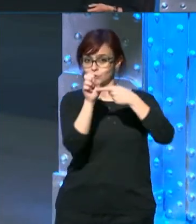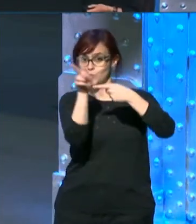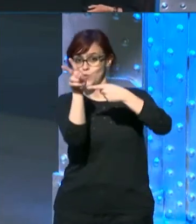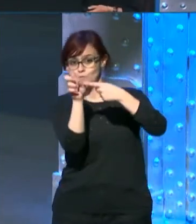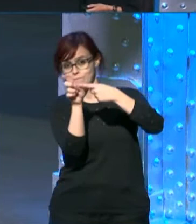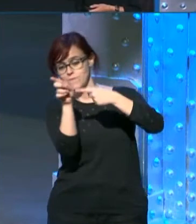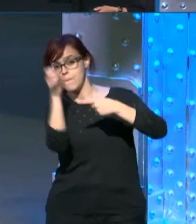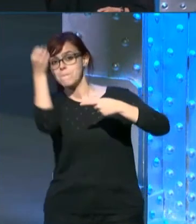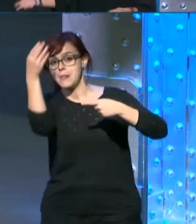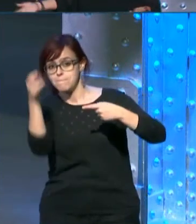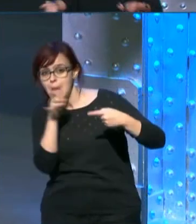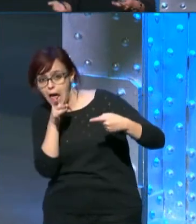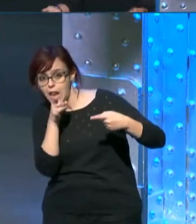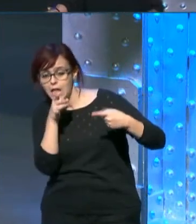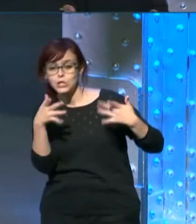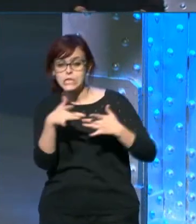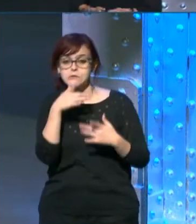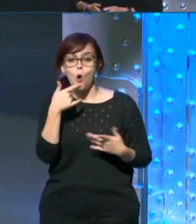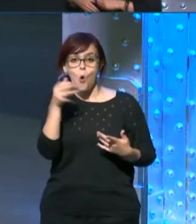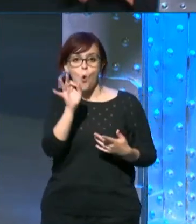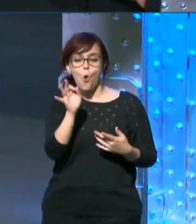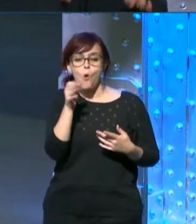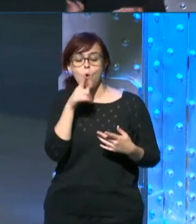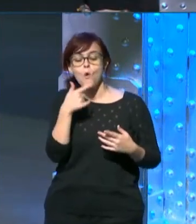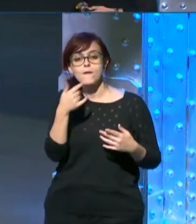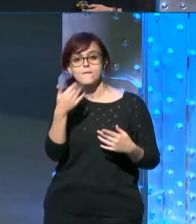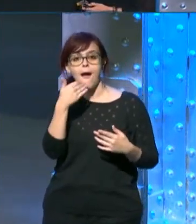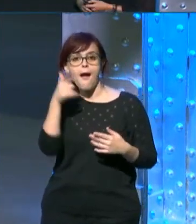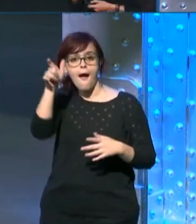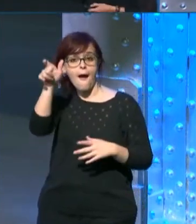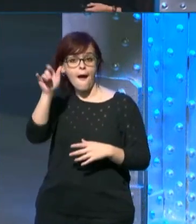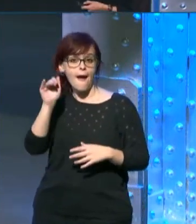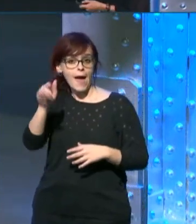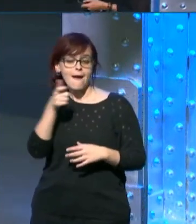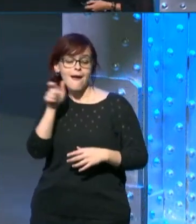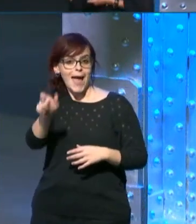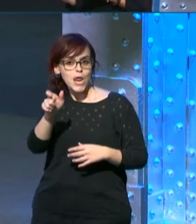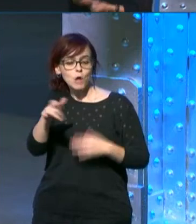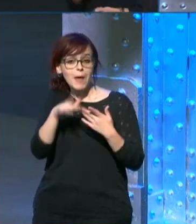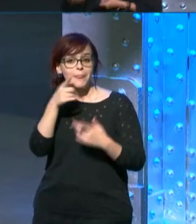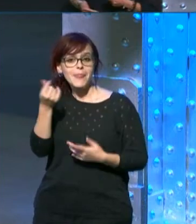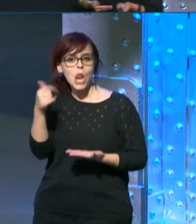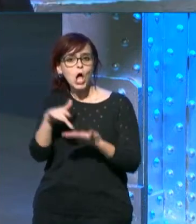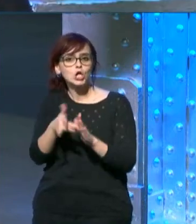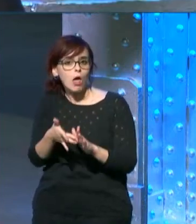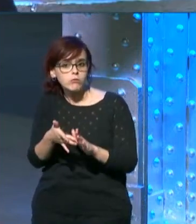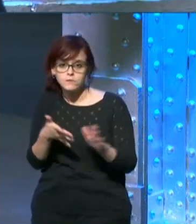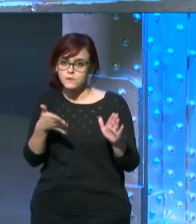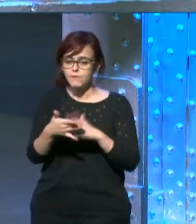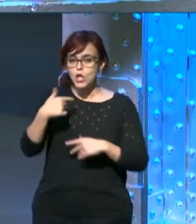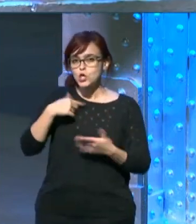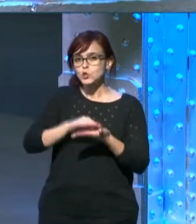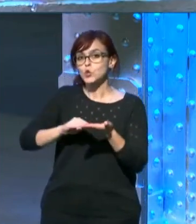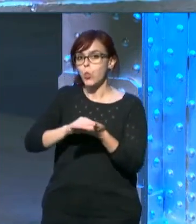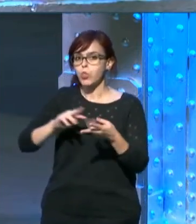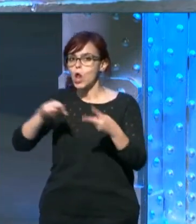pasa si no hay fondos en el cajero? Y un largo etcétera. Y en este duro trabajo con el día a día